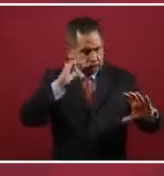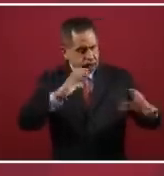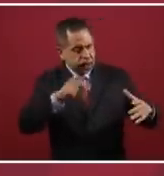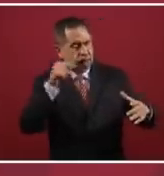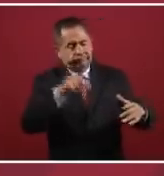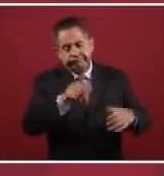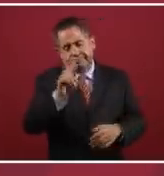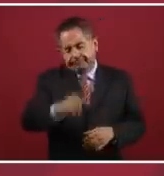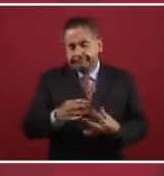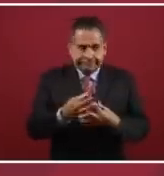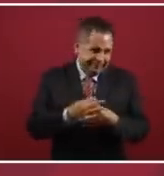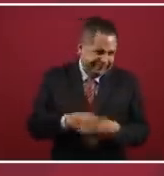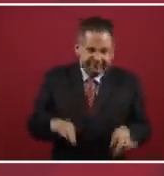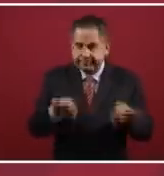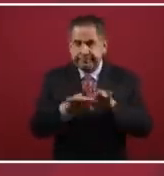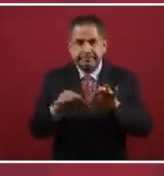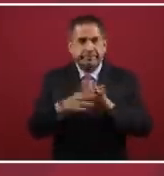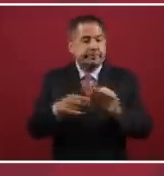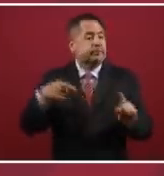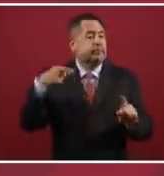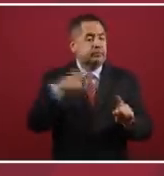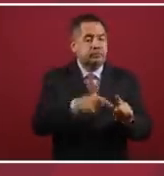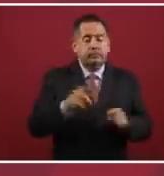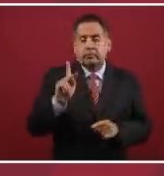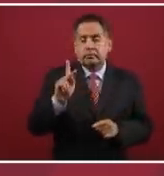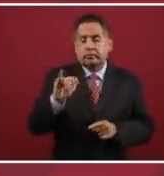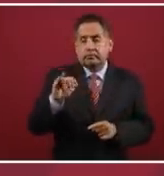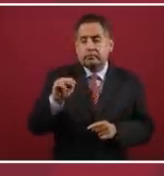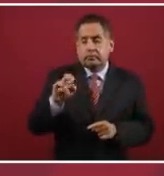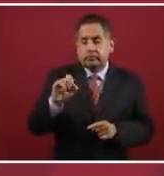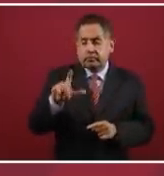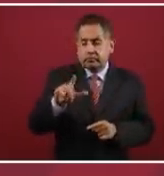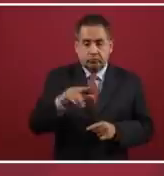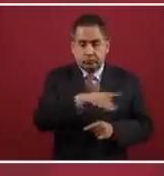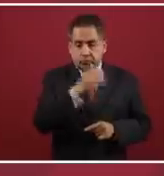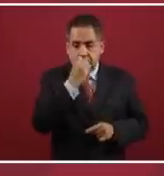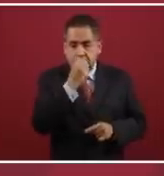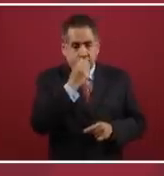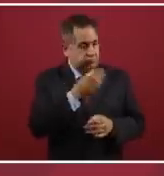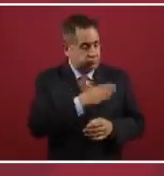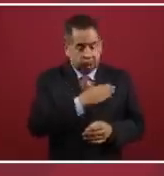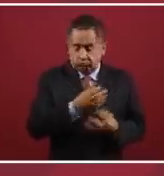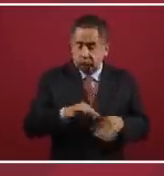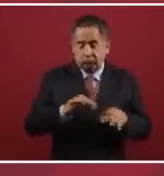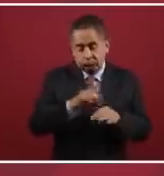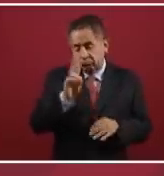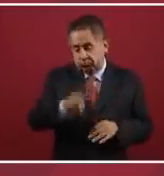es fundamental el pinol en la alimentación.